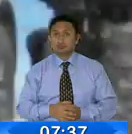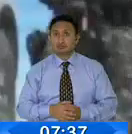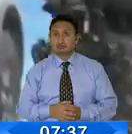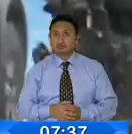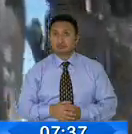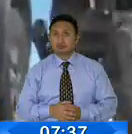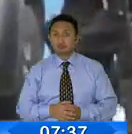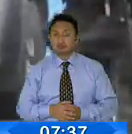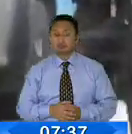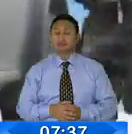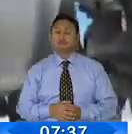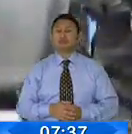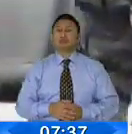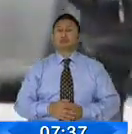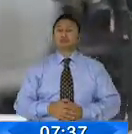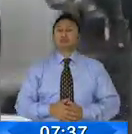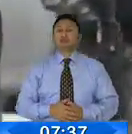informa josé mora